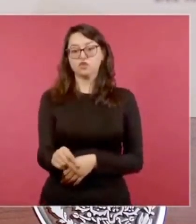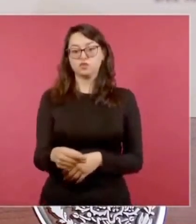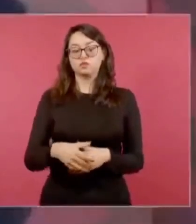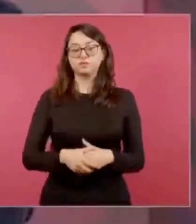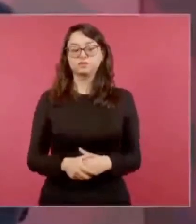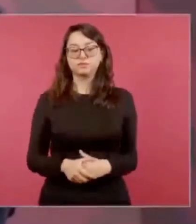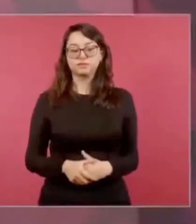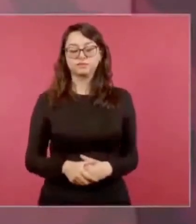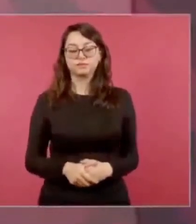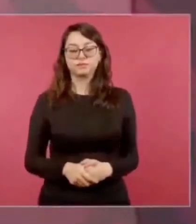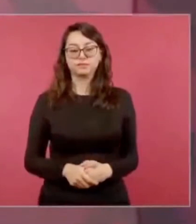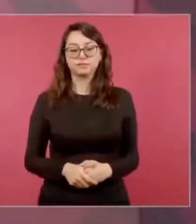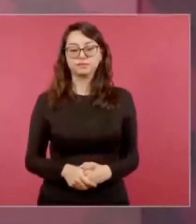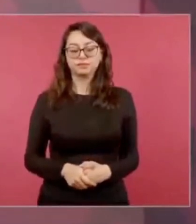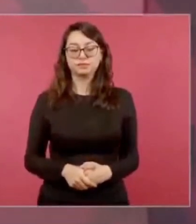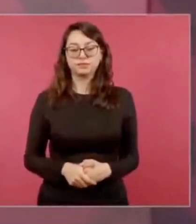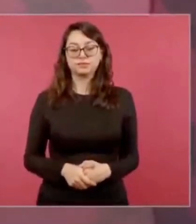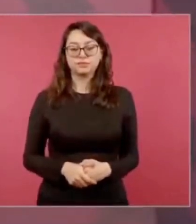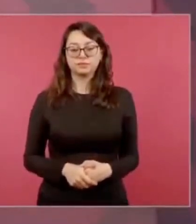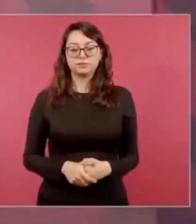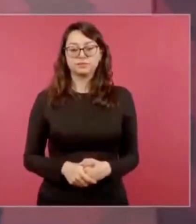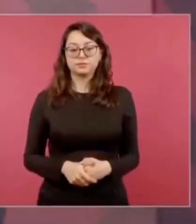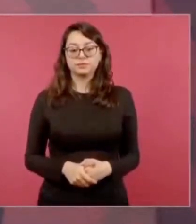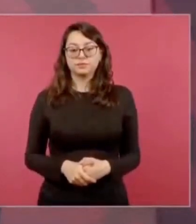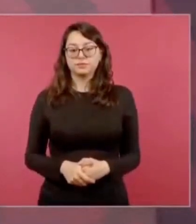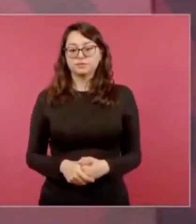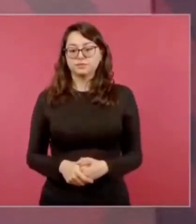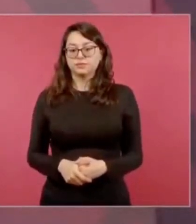El humanismo mexicano que postulamos